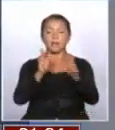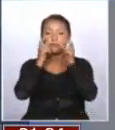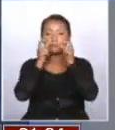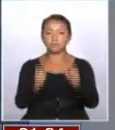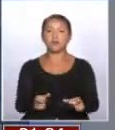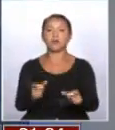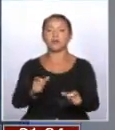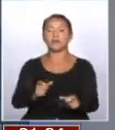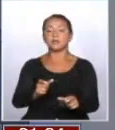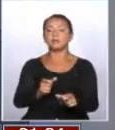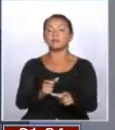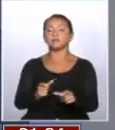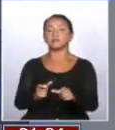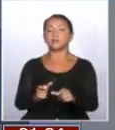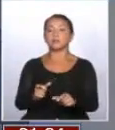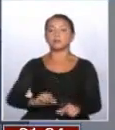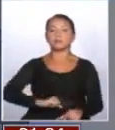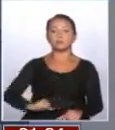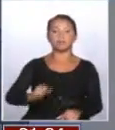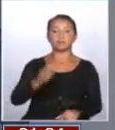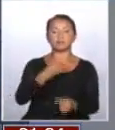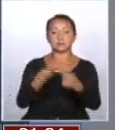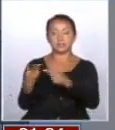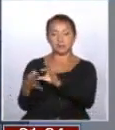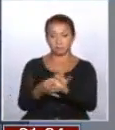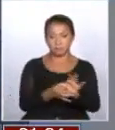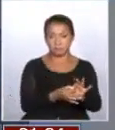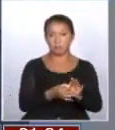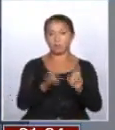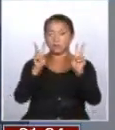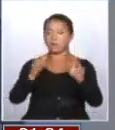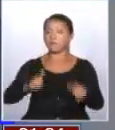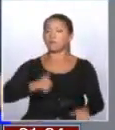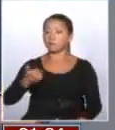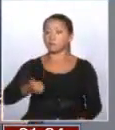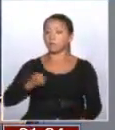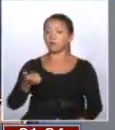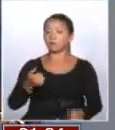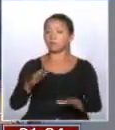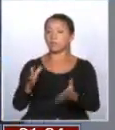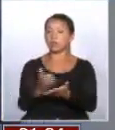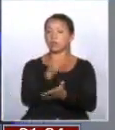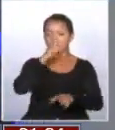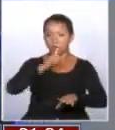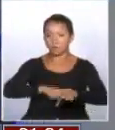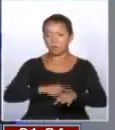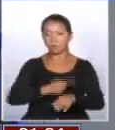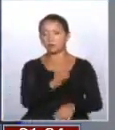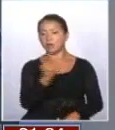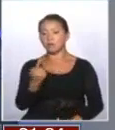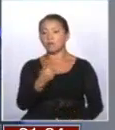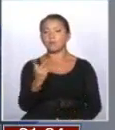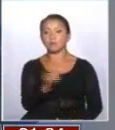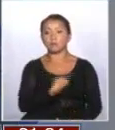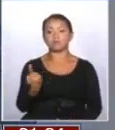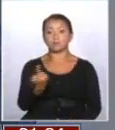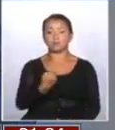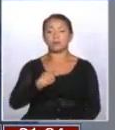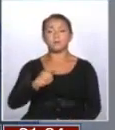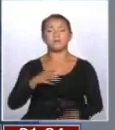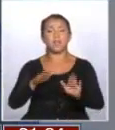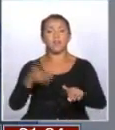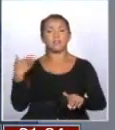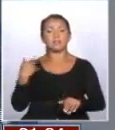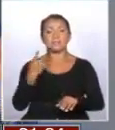la despenalización de la interrupción del embarazo por tres causales de manera voluntaria, llegó el momento de que cada uno de nosotros, habiendo pasado el